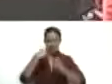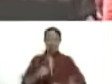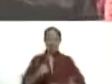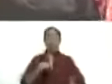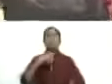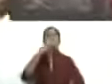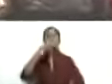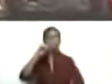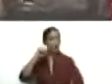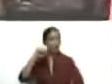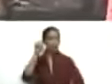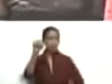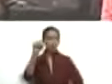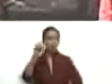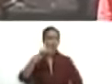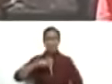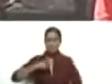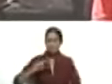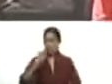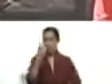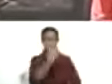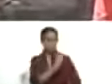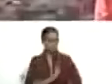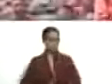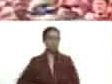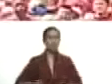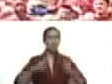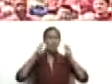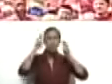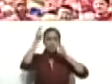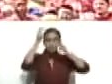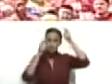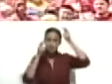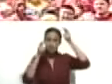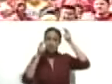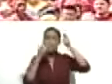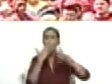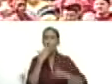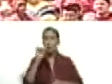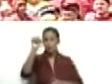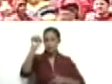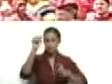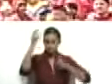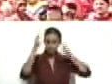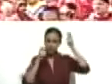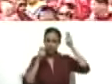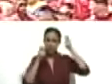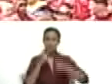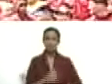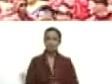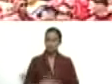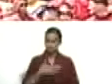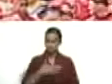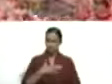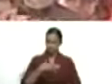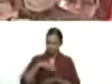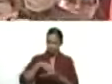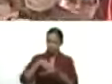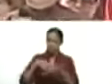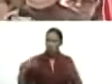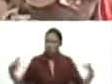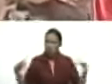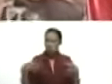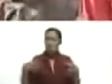Maduro, primer presidente chavista de la patria, que ha resistido con el pueblo y que los